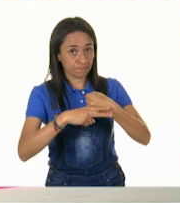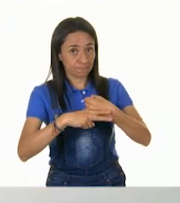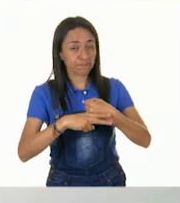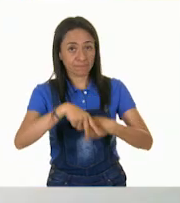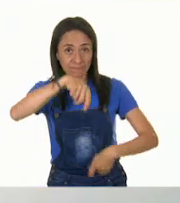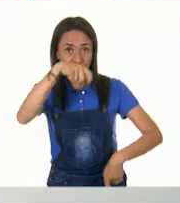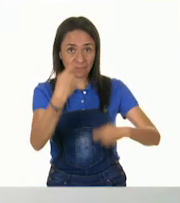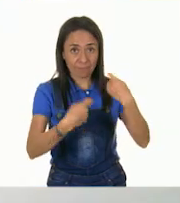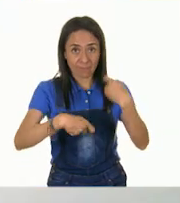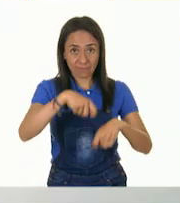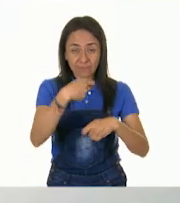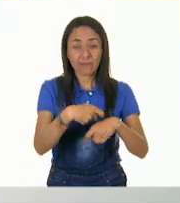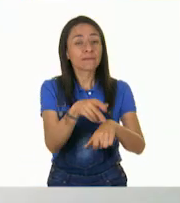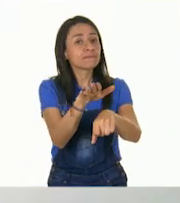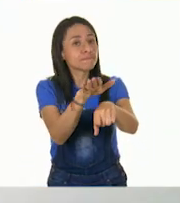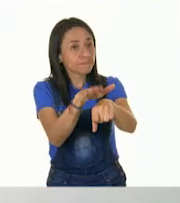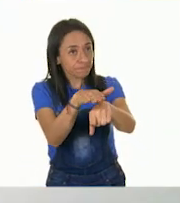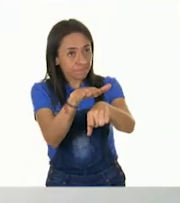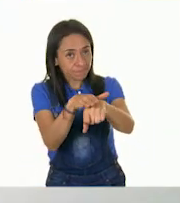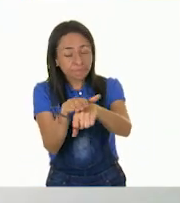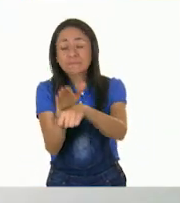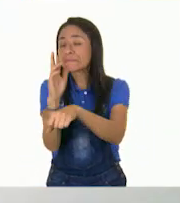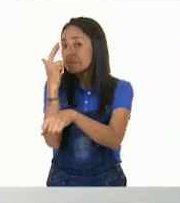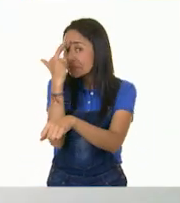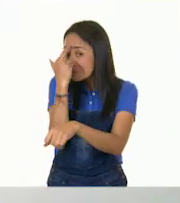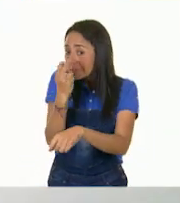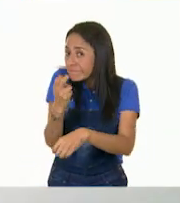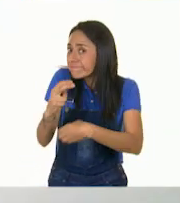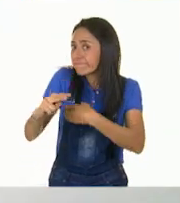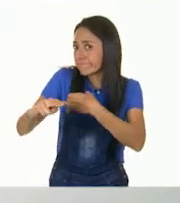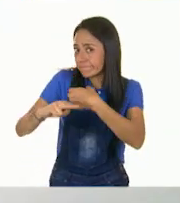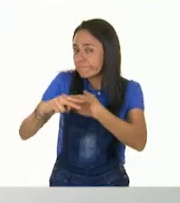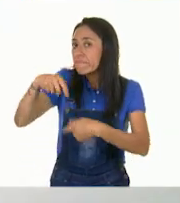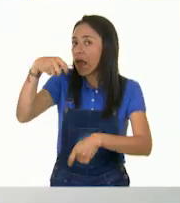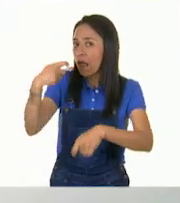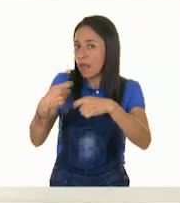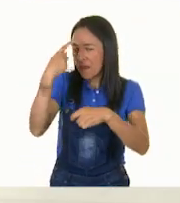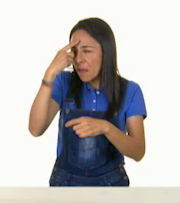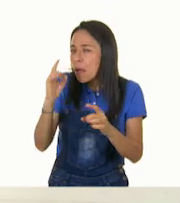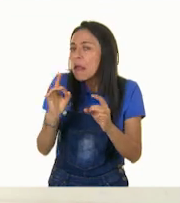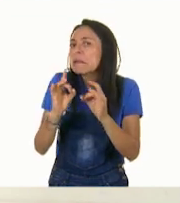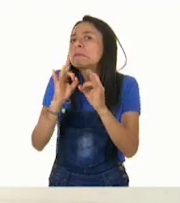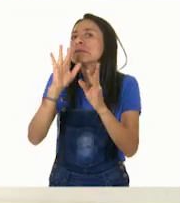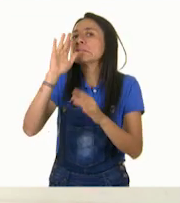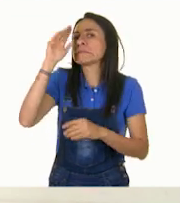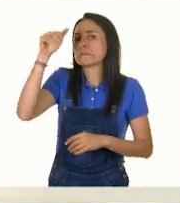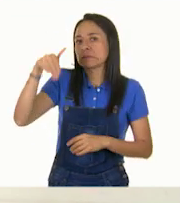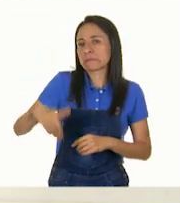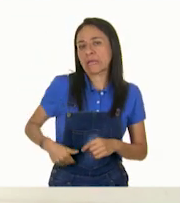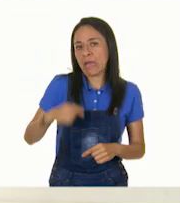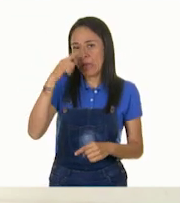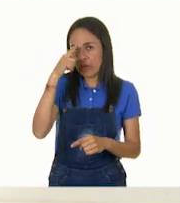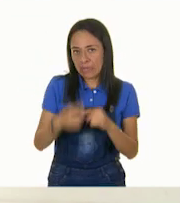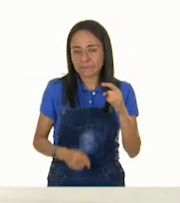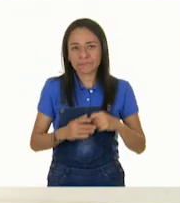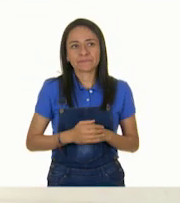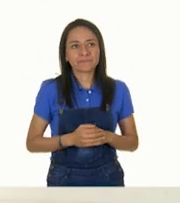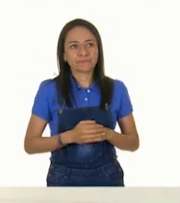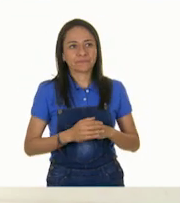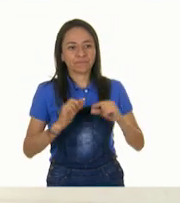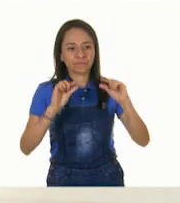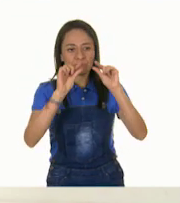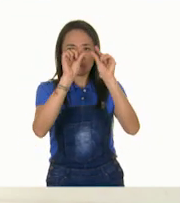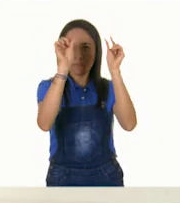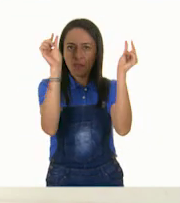recuerda que es importante que el vaso sea de plástico para evitar cualquier accidente un aro de plástico amarrado con una